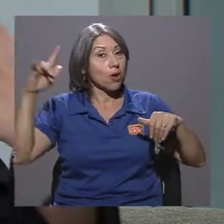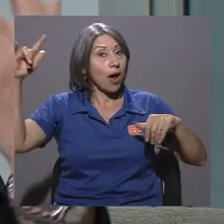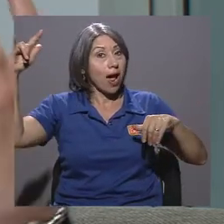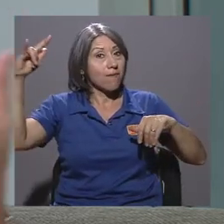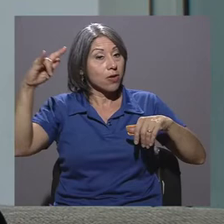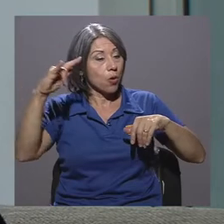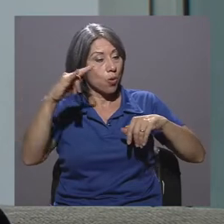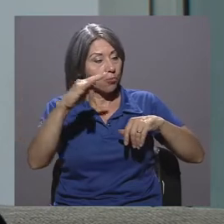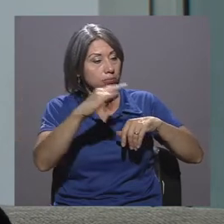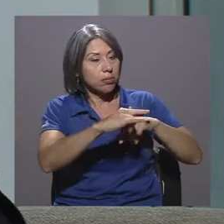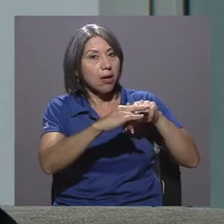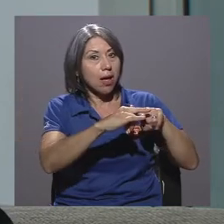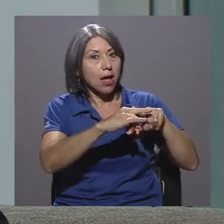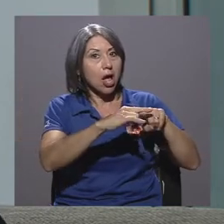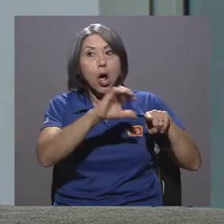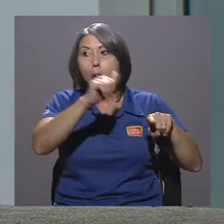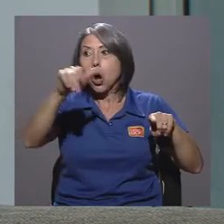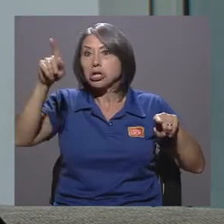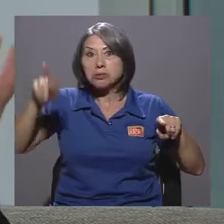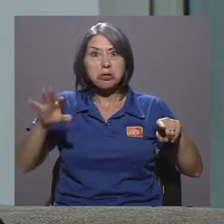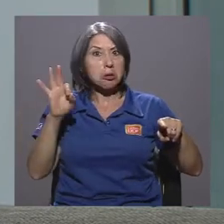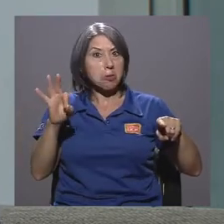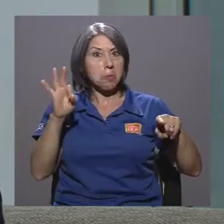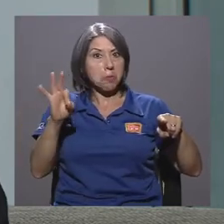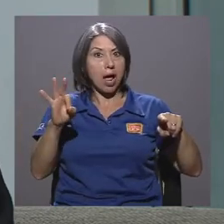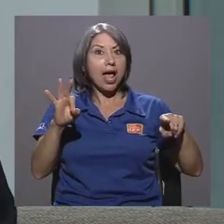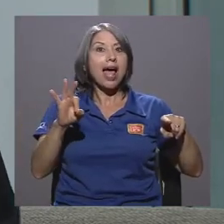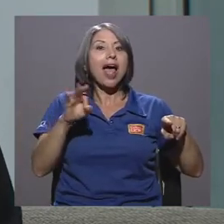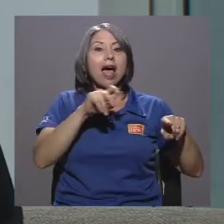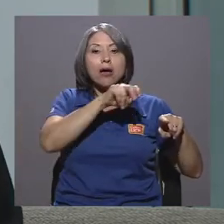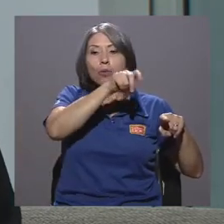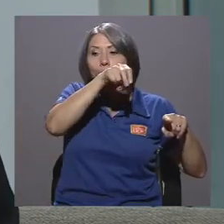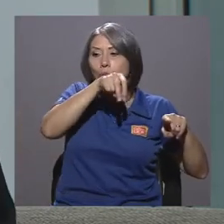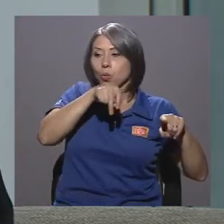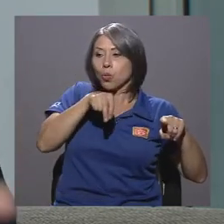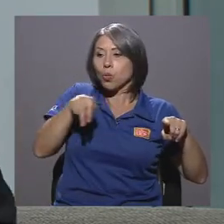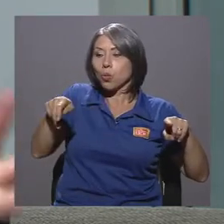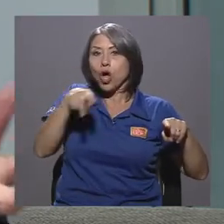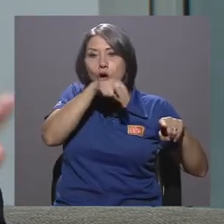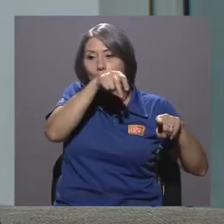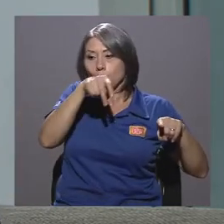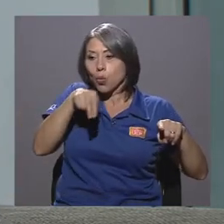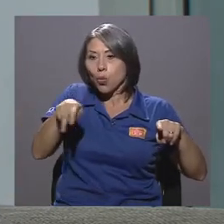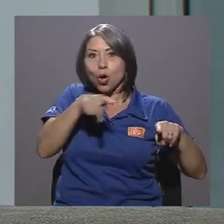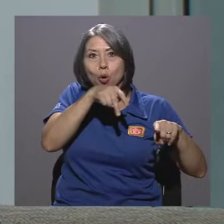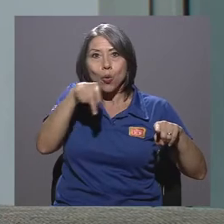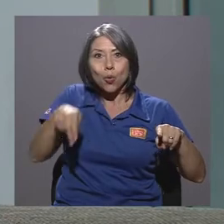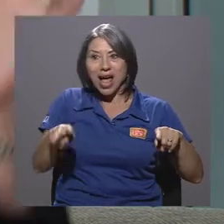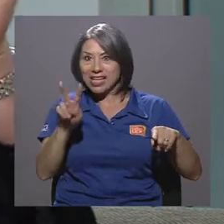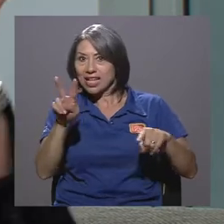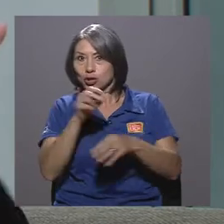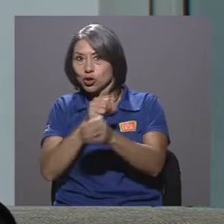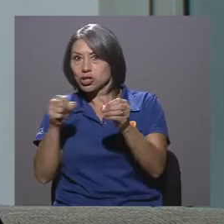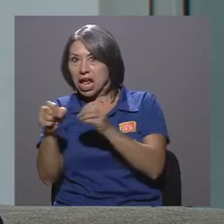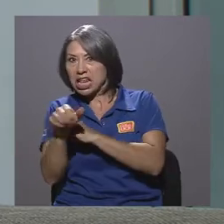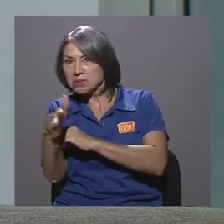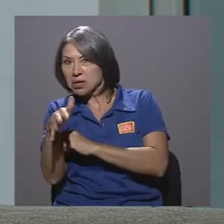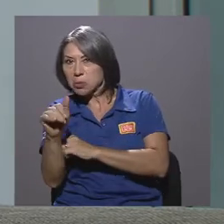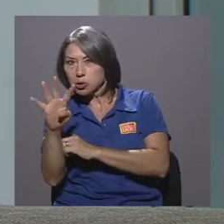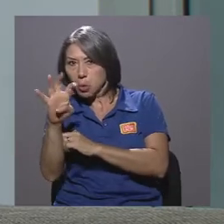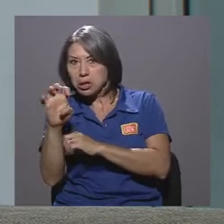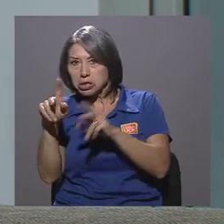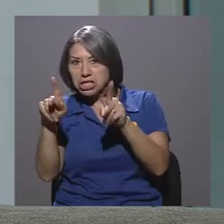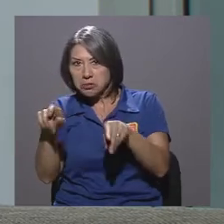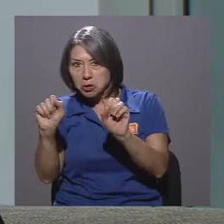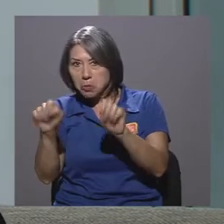descender el resto de pasajeros, los llevan a esta sala que andamos en una capacidad de aproximadamente unas 400 personas.